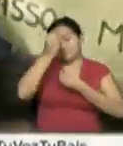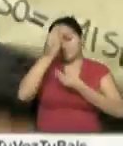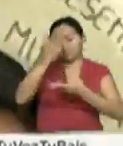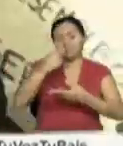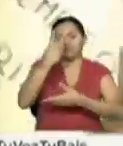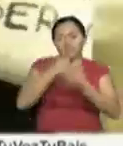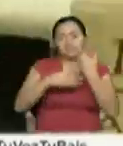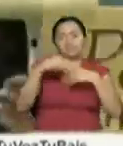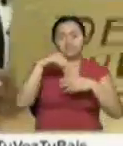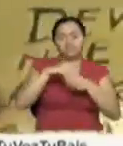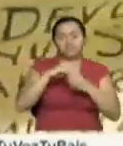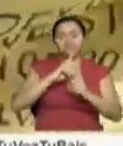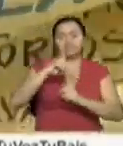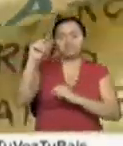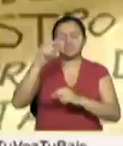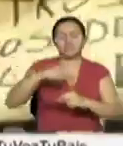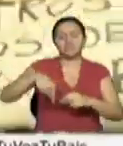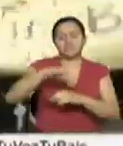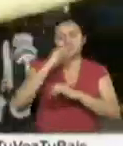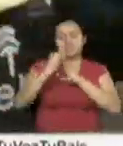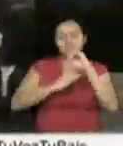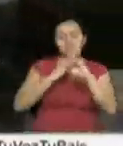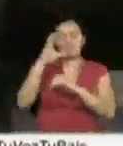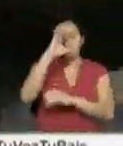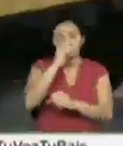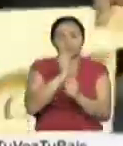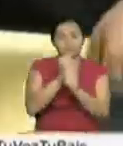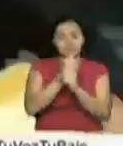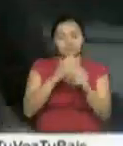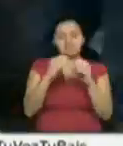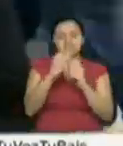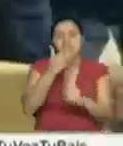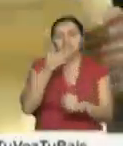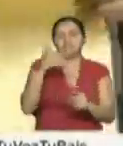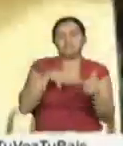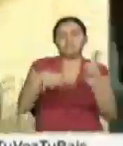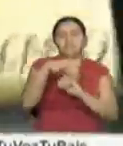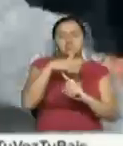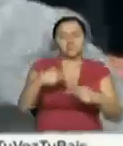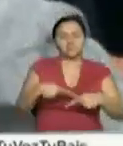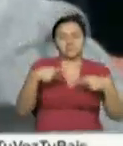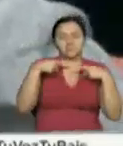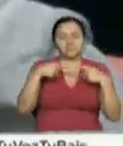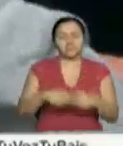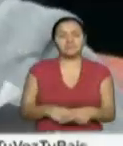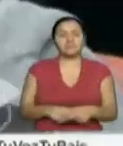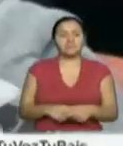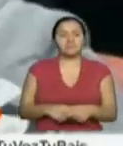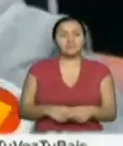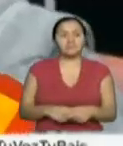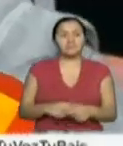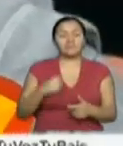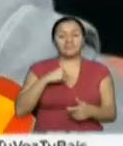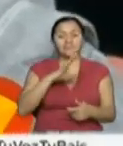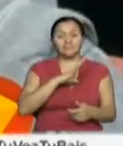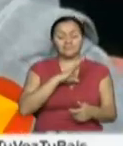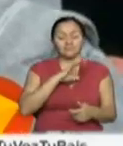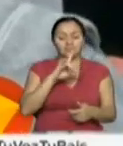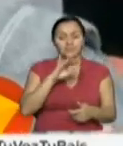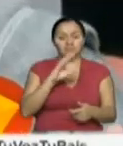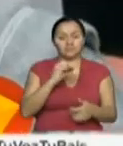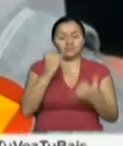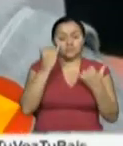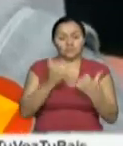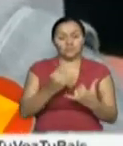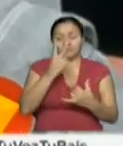a sus hijos por migrar al exterior, buscar trabajo y darles mejores condiciones de vida. Cuando este señor Lazo hizo